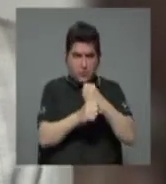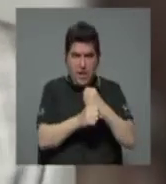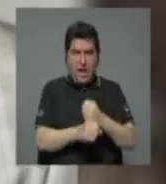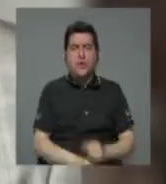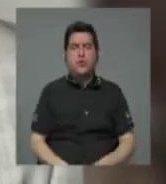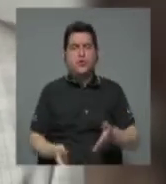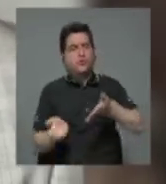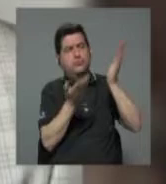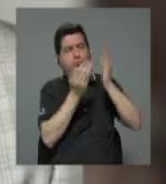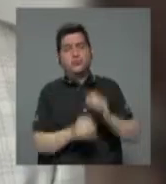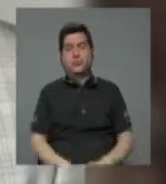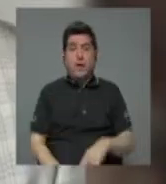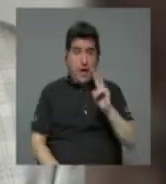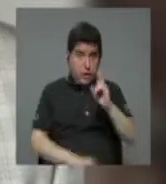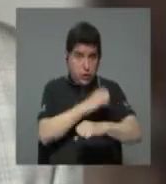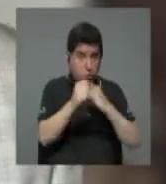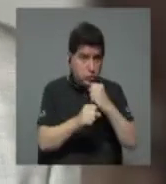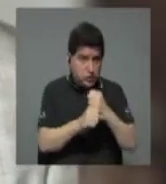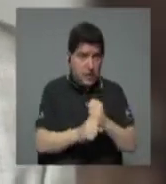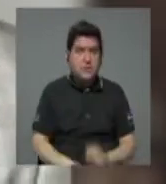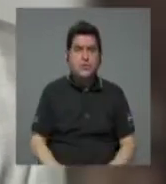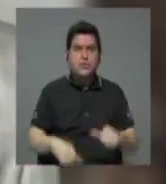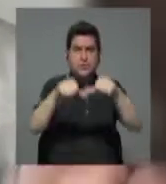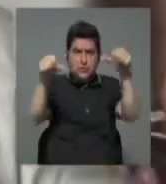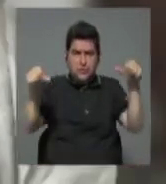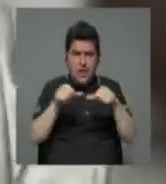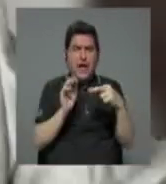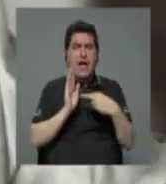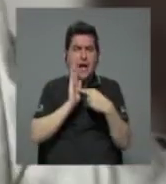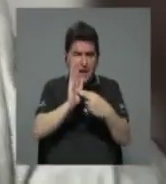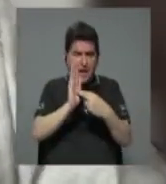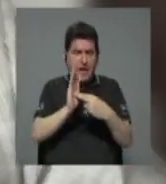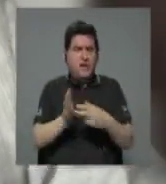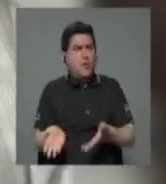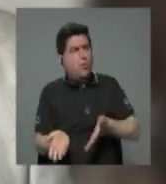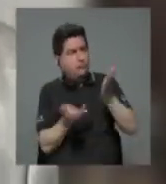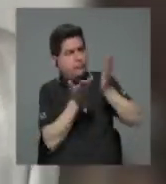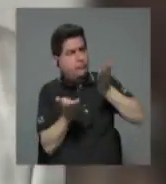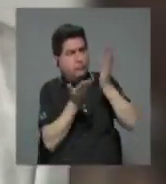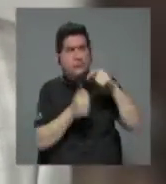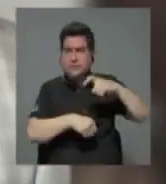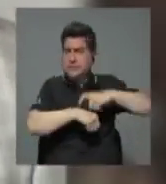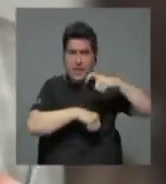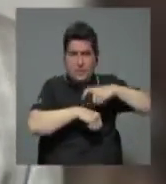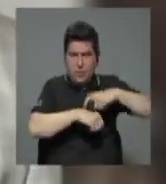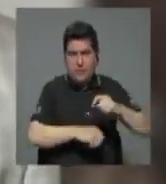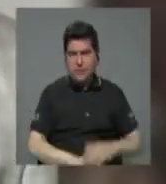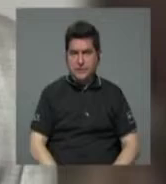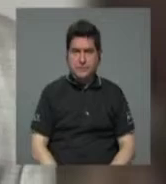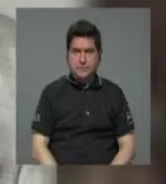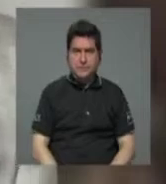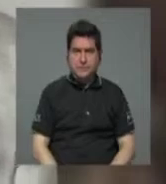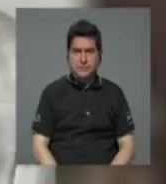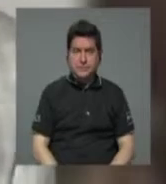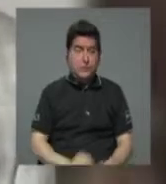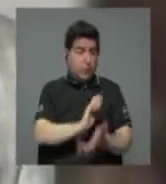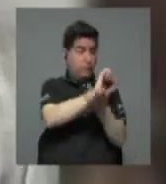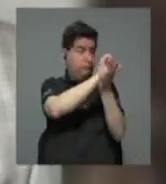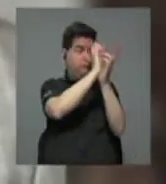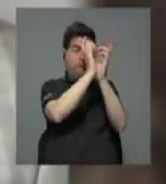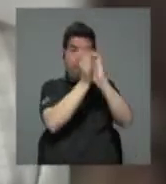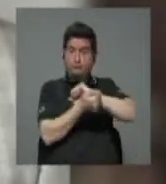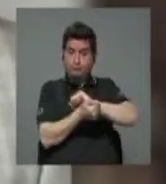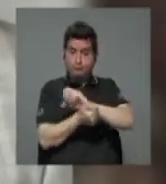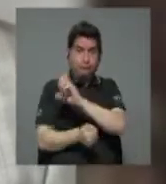a tener lo que un sector representaba las exportaciones de aquel momento. Es decir, la transformación de